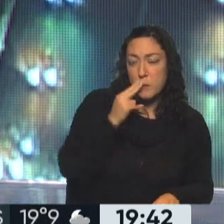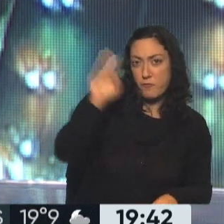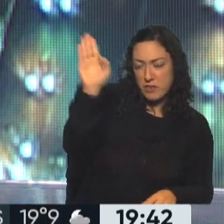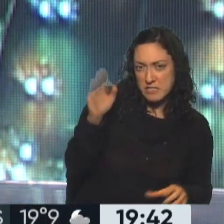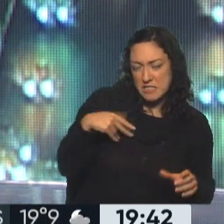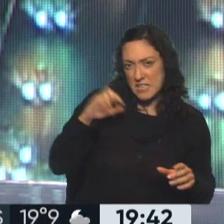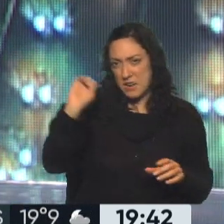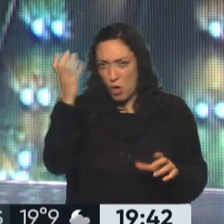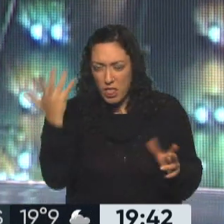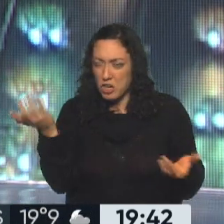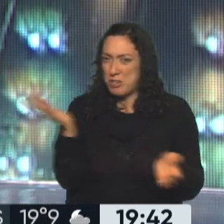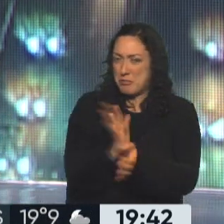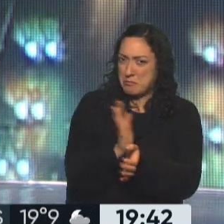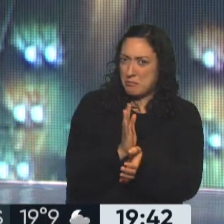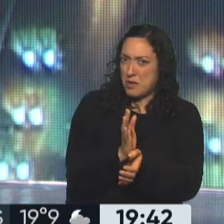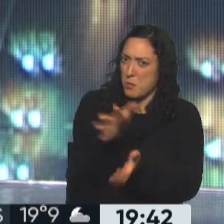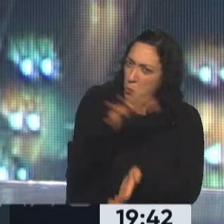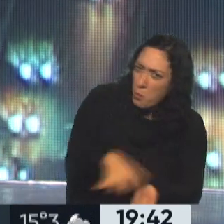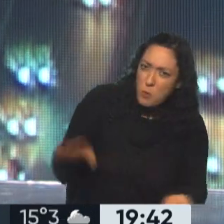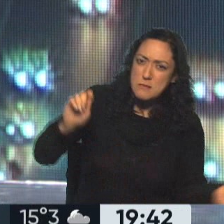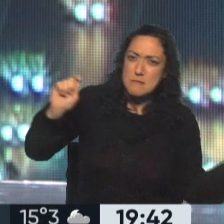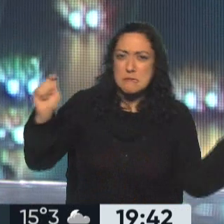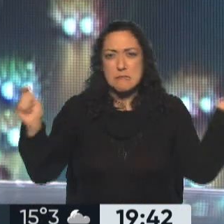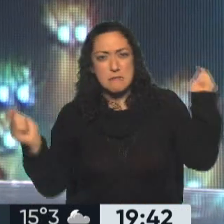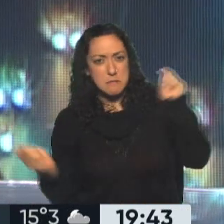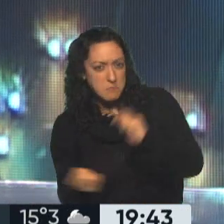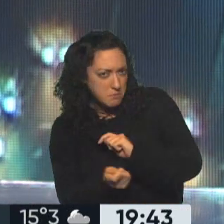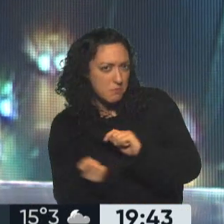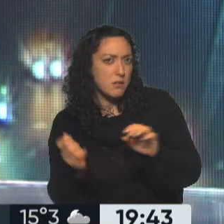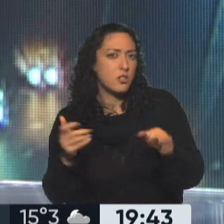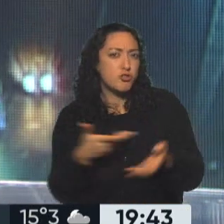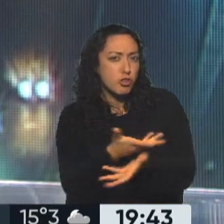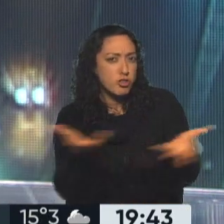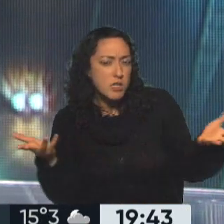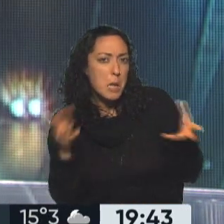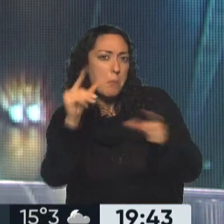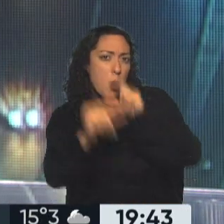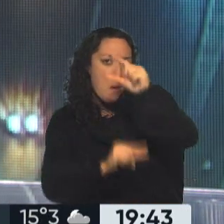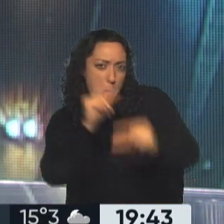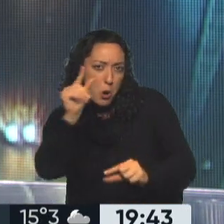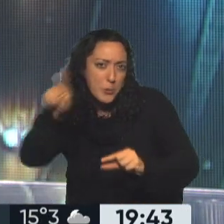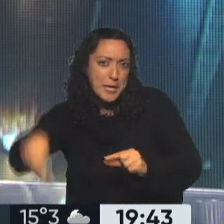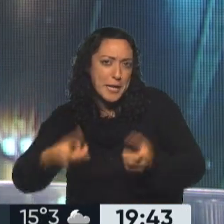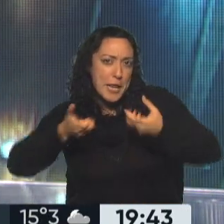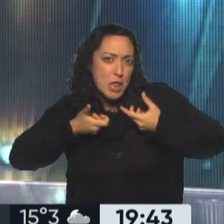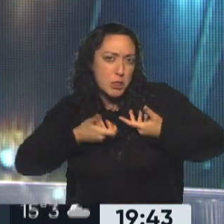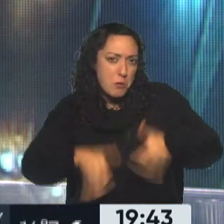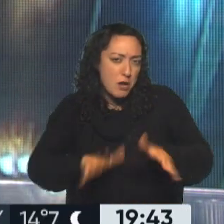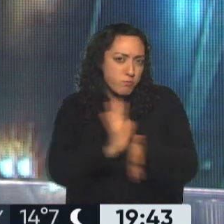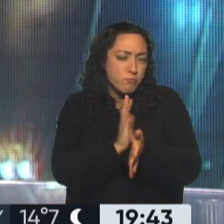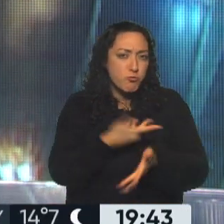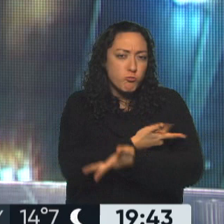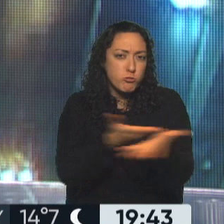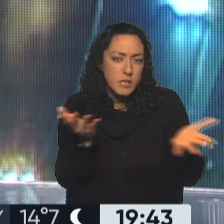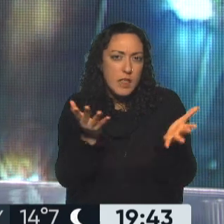pero el problema es cómo fue corriendo cada vez más giros sociales y fue naturalizando cuestiones en una sociedad donde